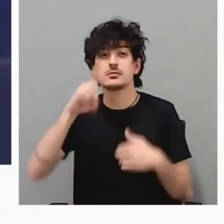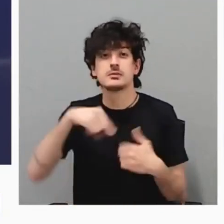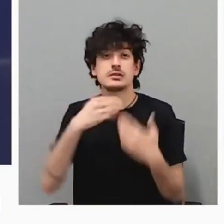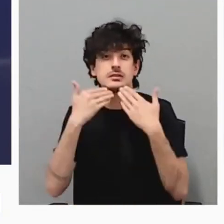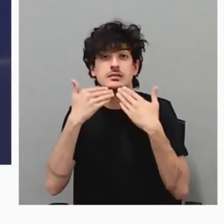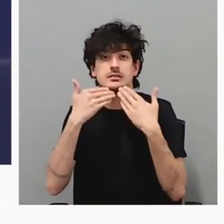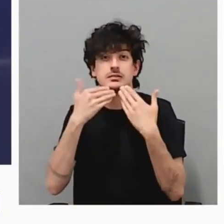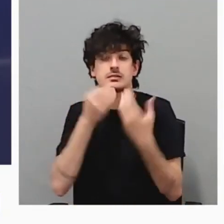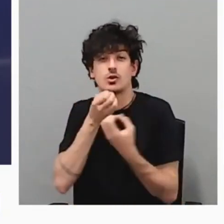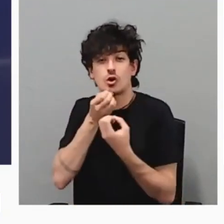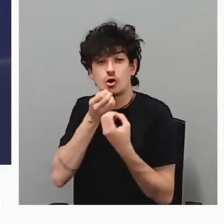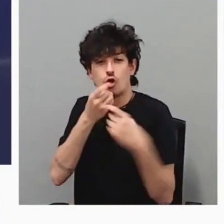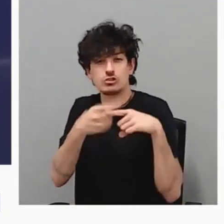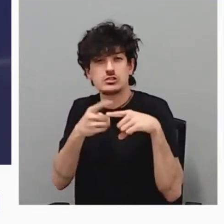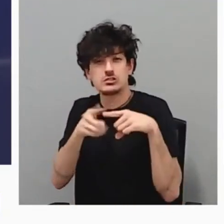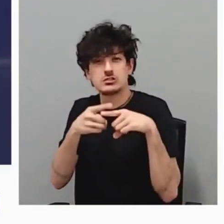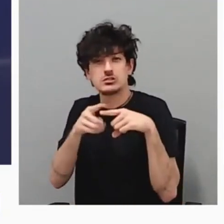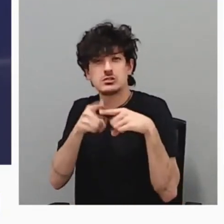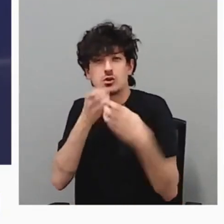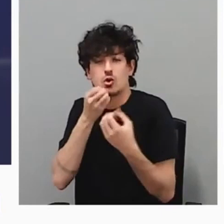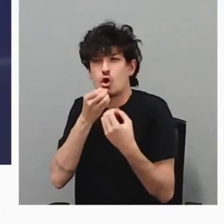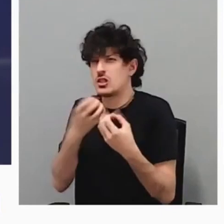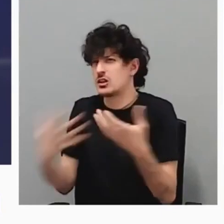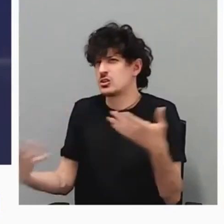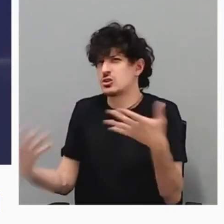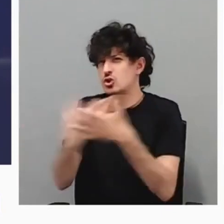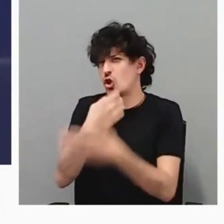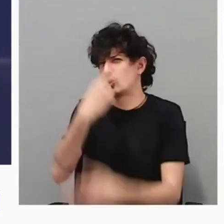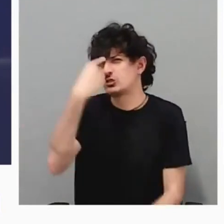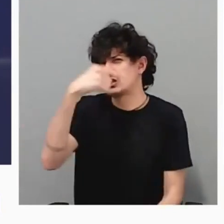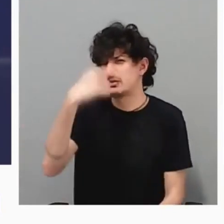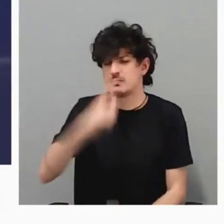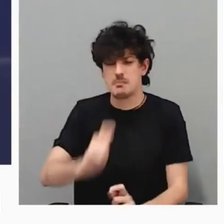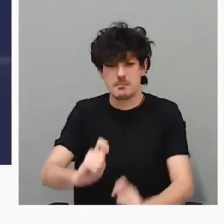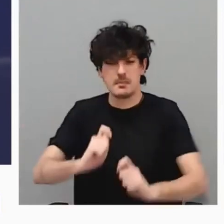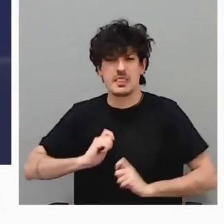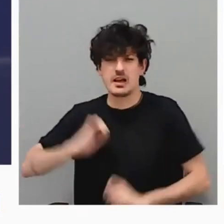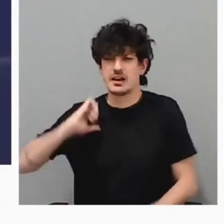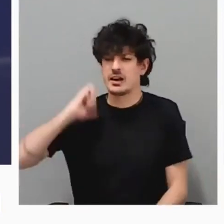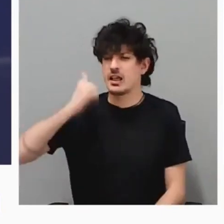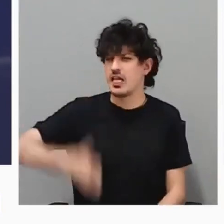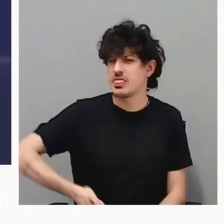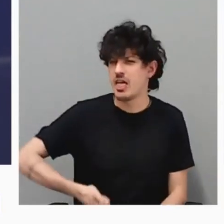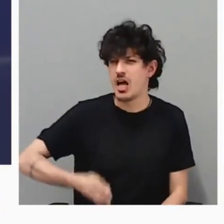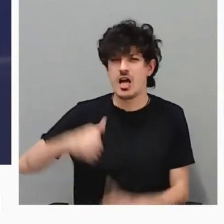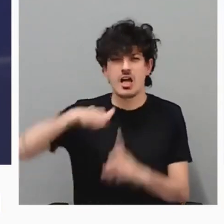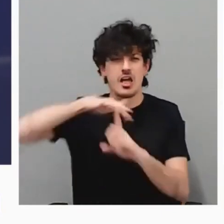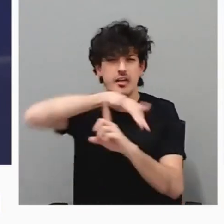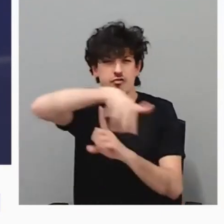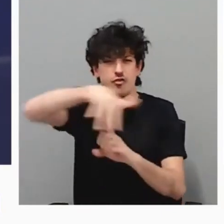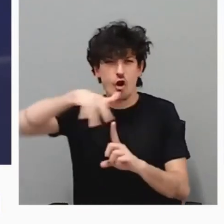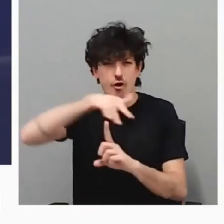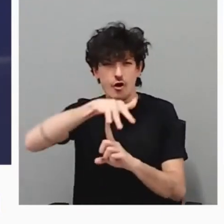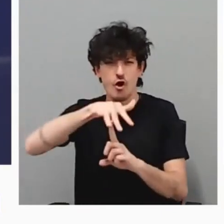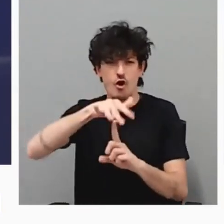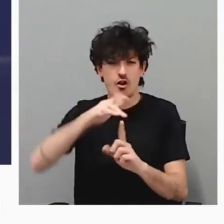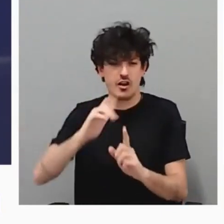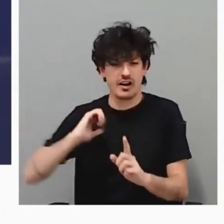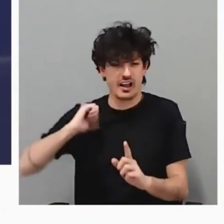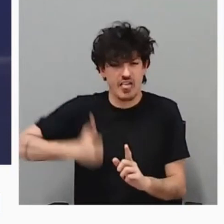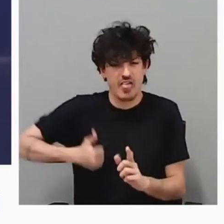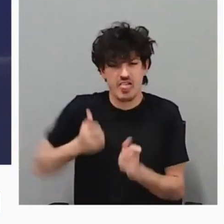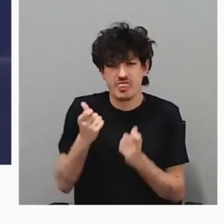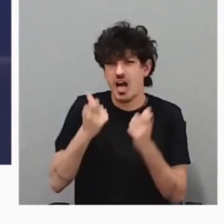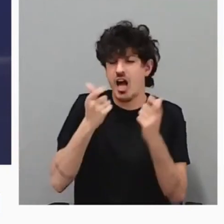cosas que, como todos sabemos, nos enriquecen a nosotros, enriquecen nuestro entorno, pero tienen una dimensión, creo que es